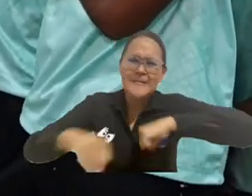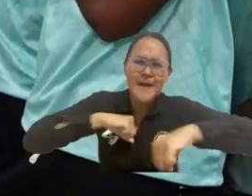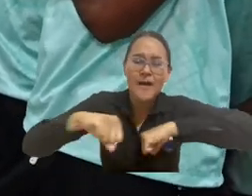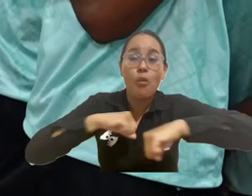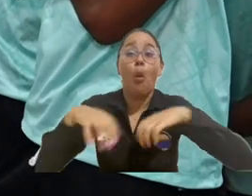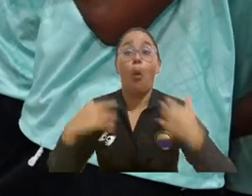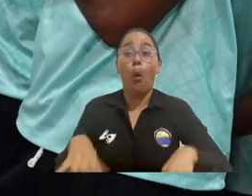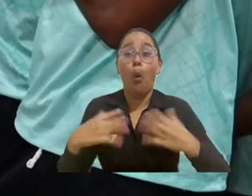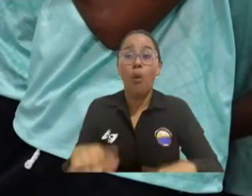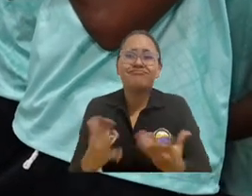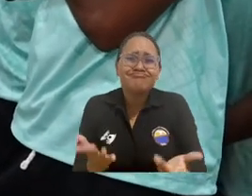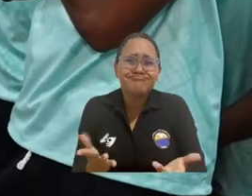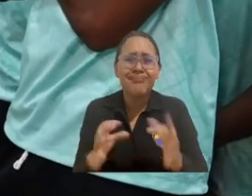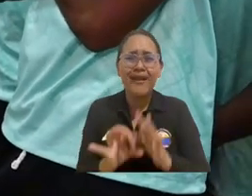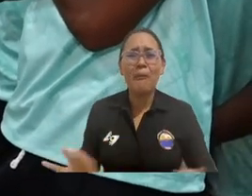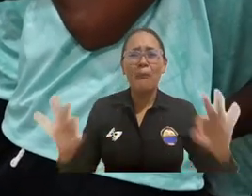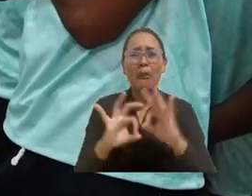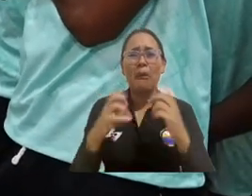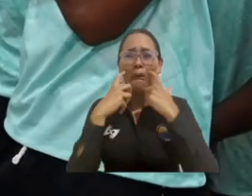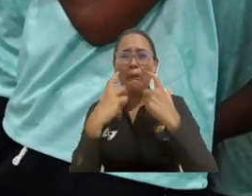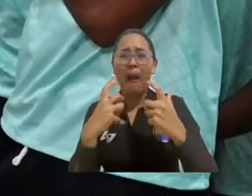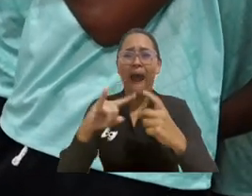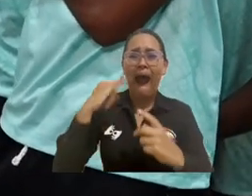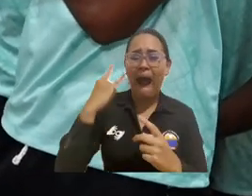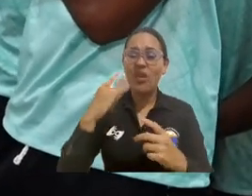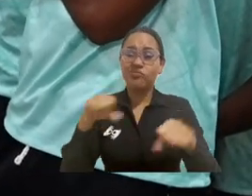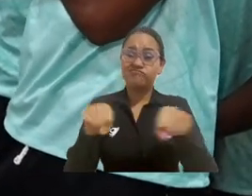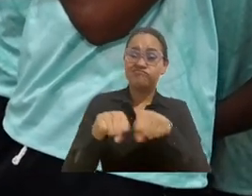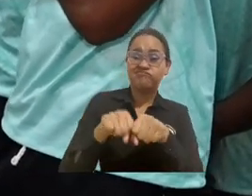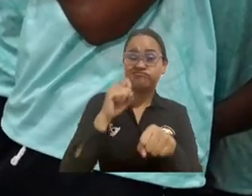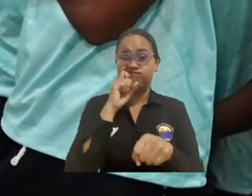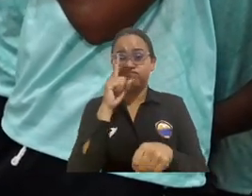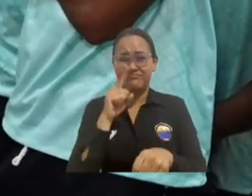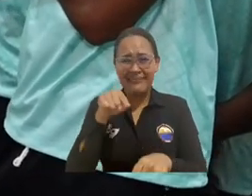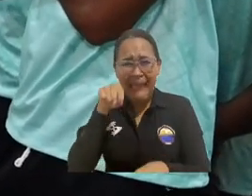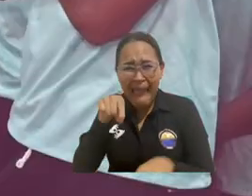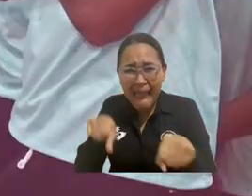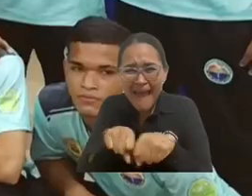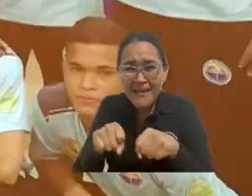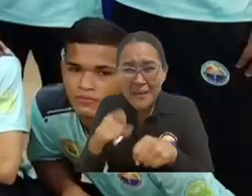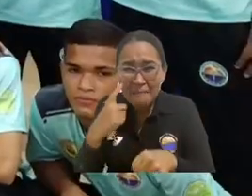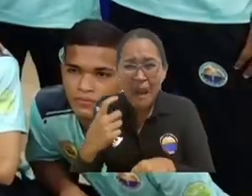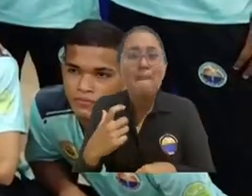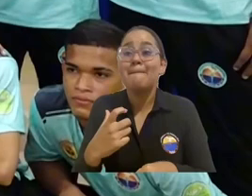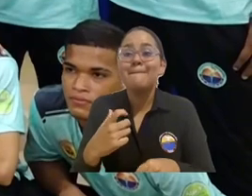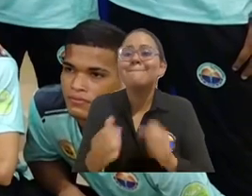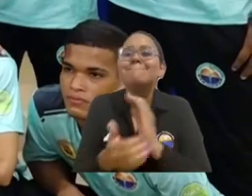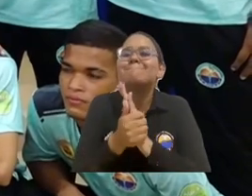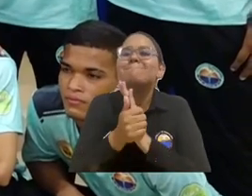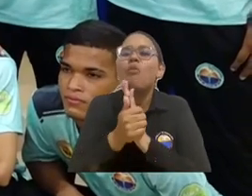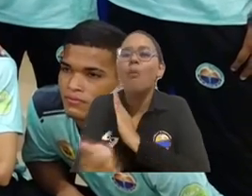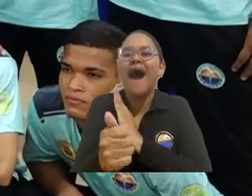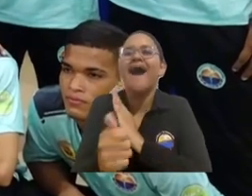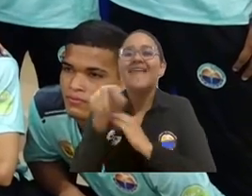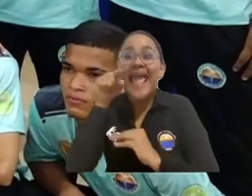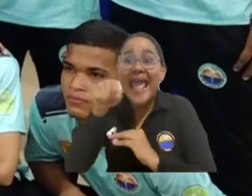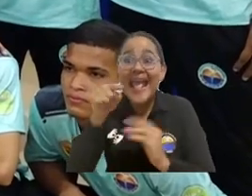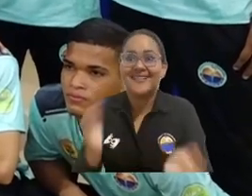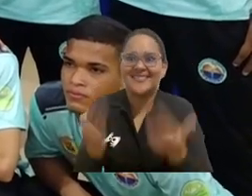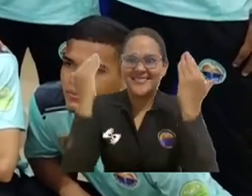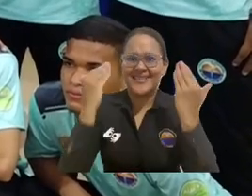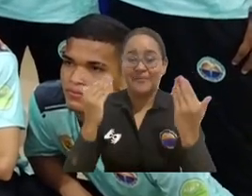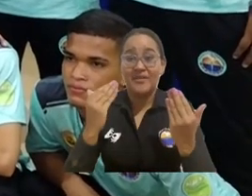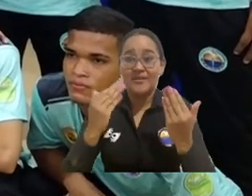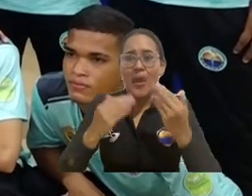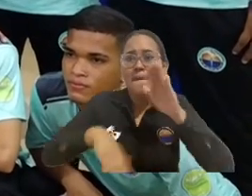rebuscarse la vida y batallar con eso, no importa si luego en el campo no tienen los últimos guayos. Los guayos no juegan. Juega el talento que tienen ustedes. Los pies